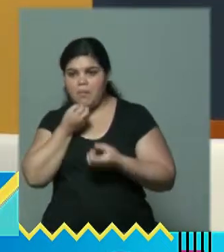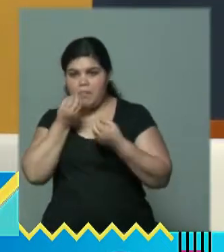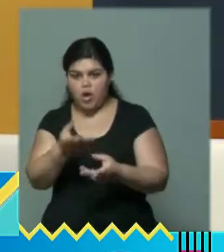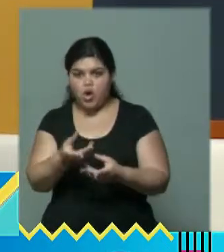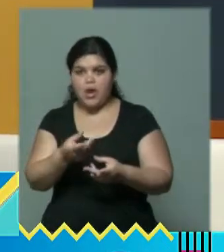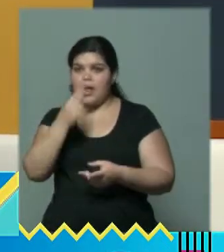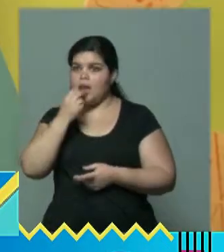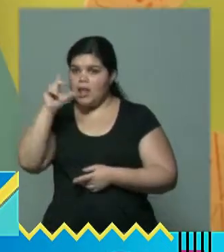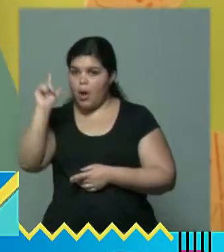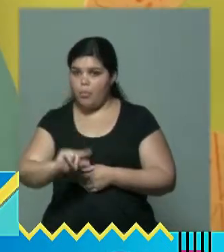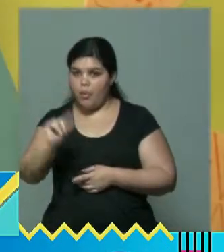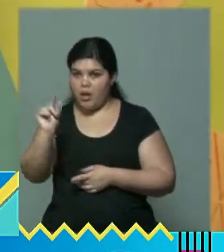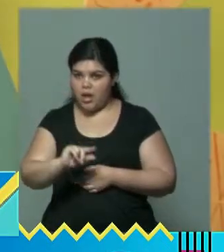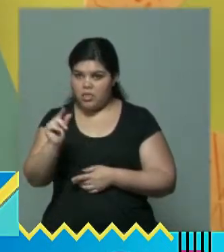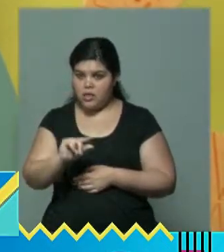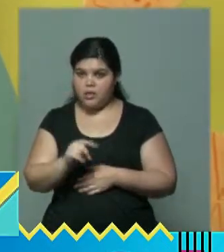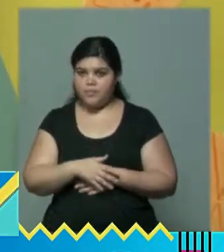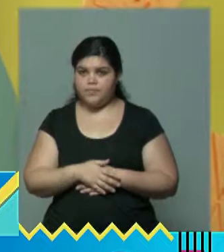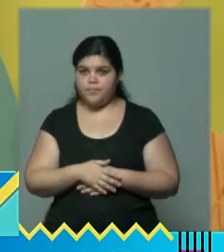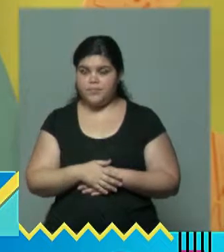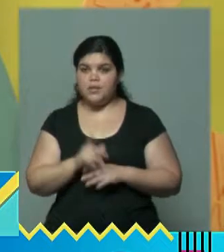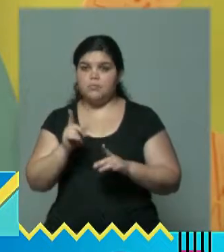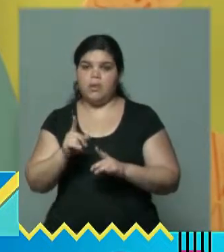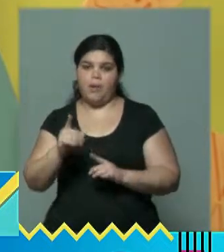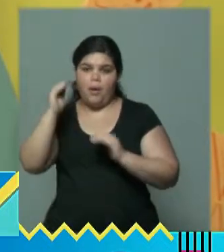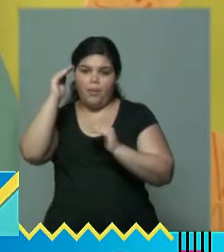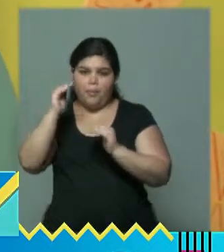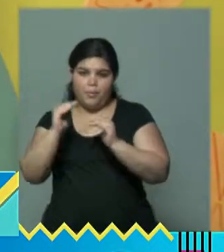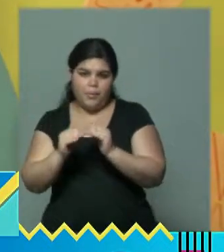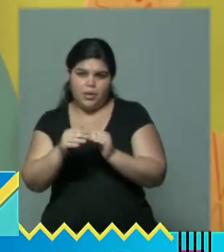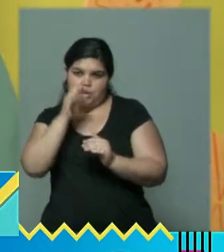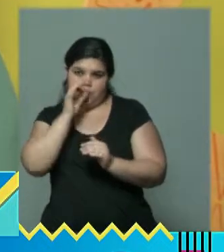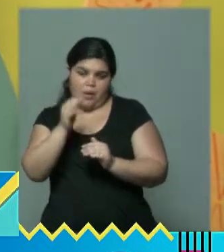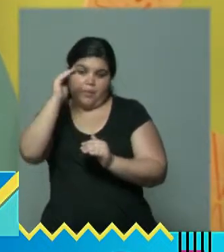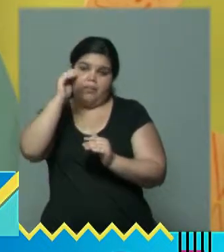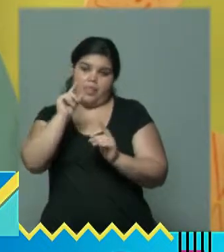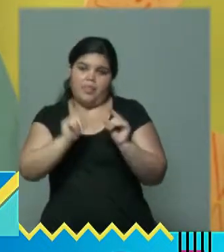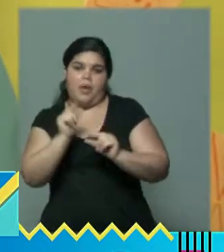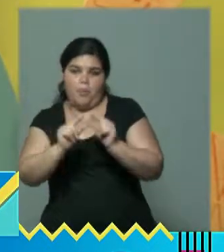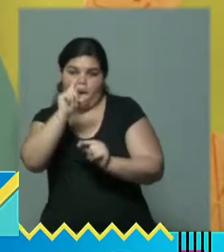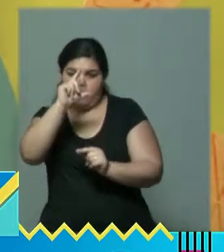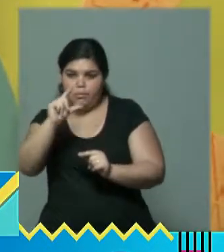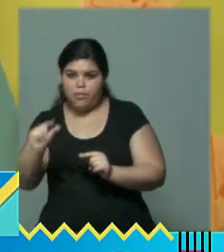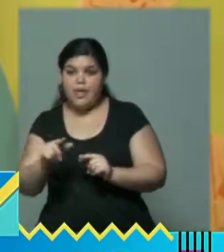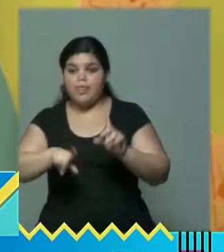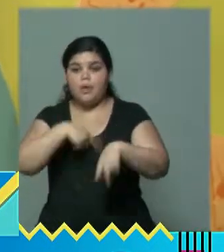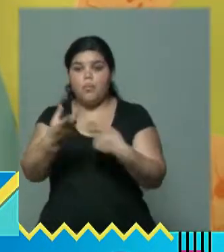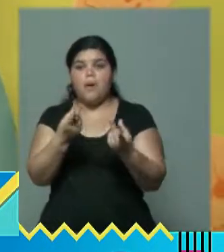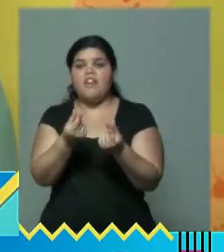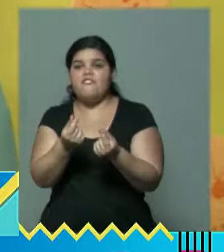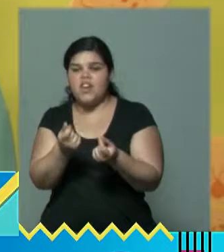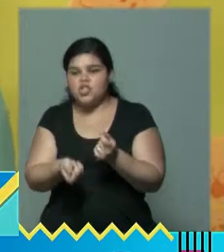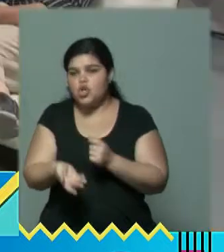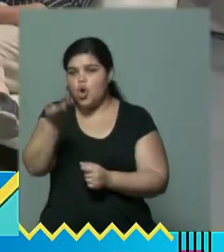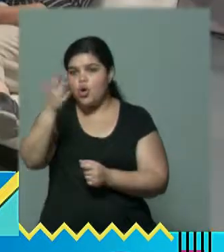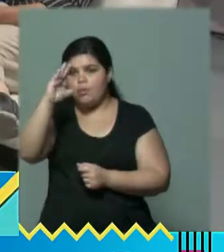barata al sistema, que no es por más que baje nunca va a llegar a lo que estamos pagando, va a bajar, y después bajar la inflación. Es una batalla